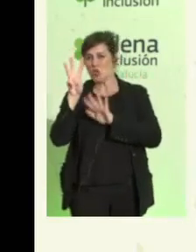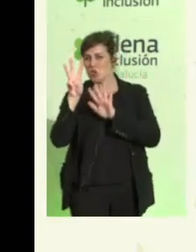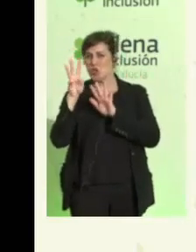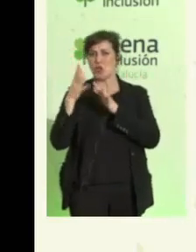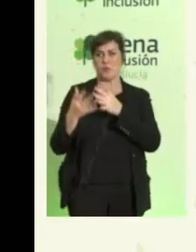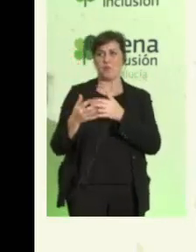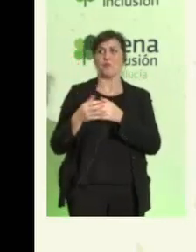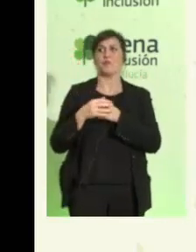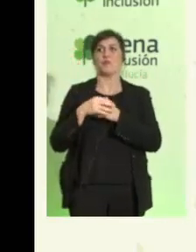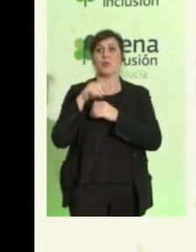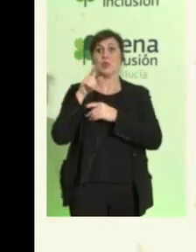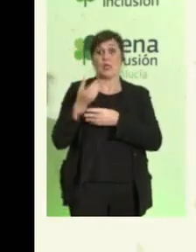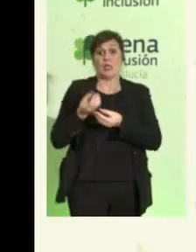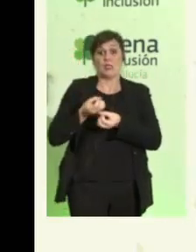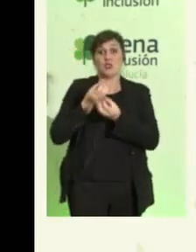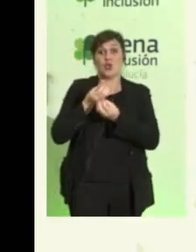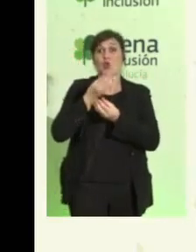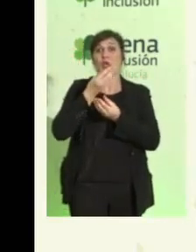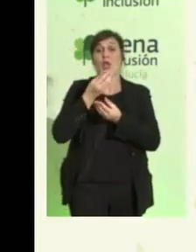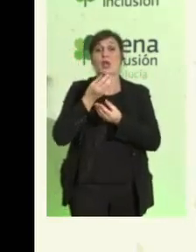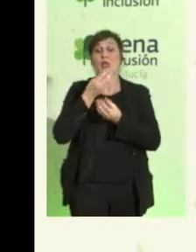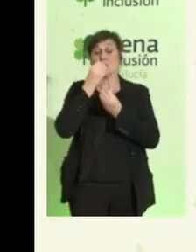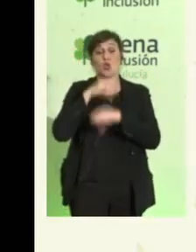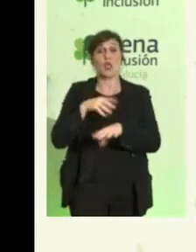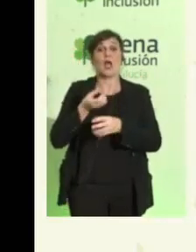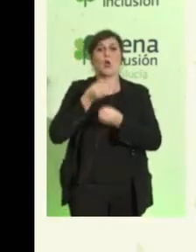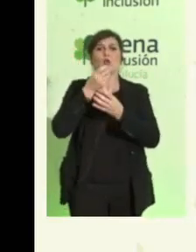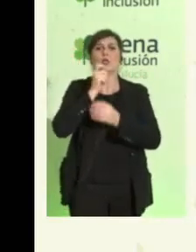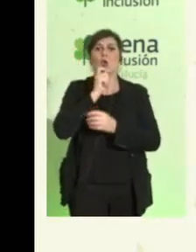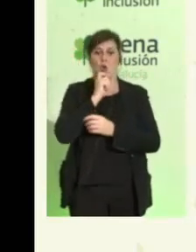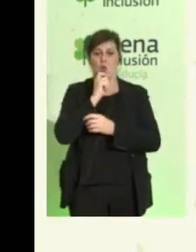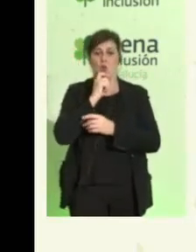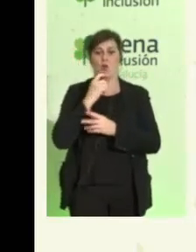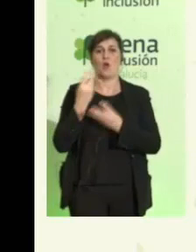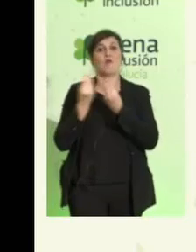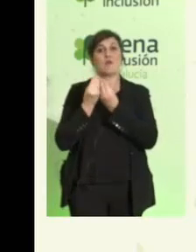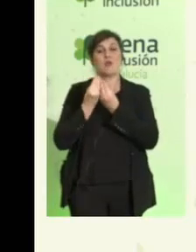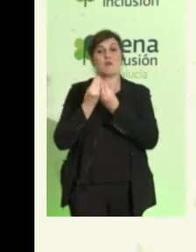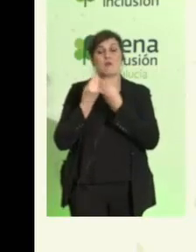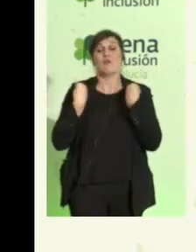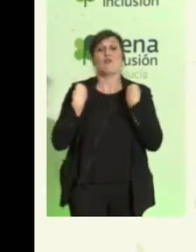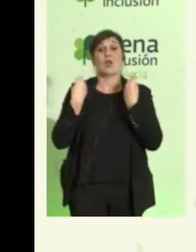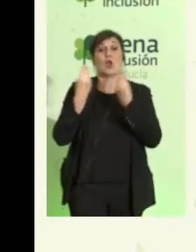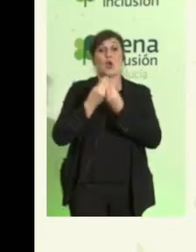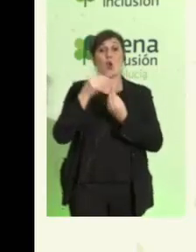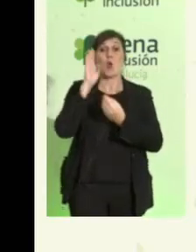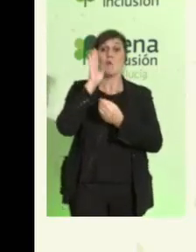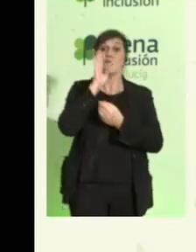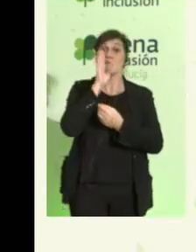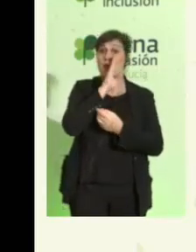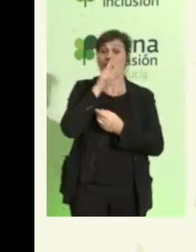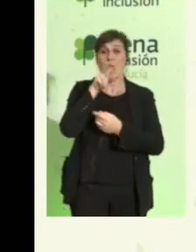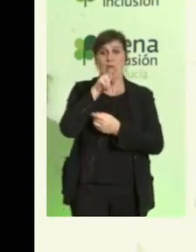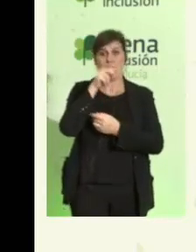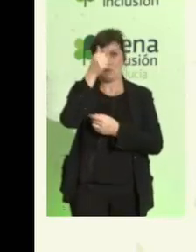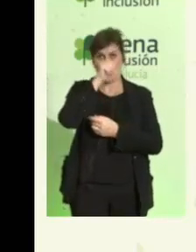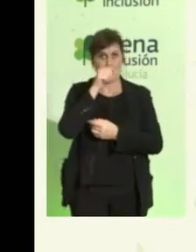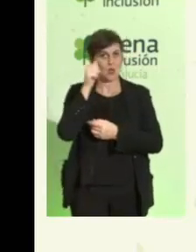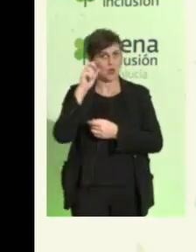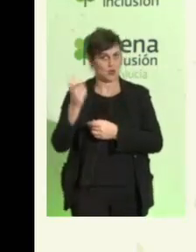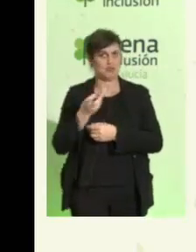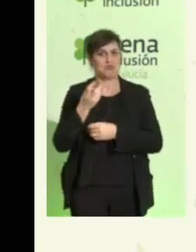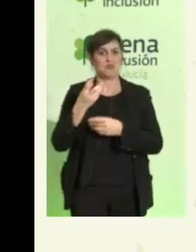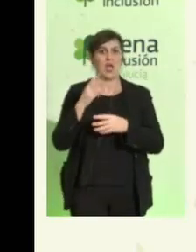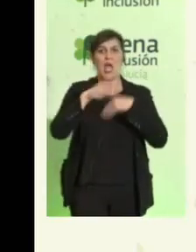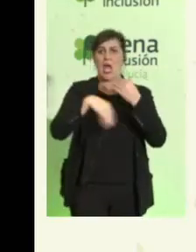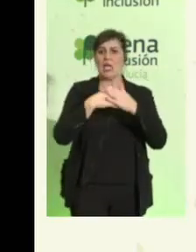forma en la que cuenta la historia es que vivía con su madre y sus dos hermanos hasta que tenía como unos 13 años de edad, y después su